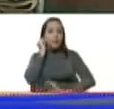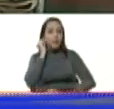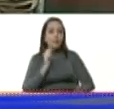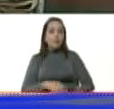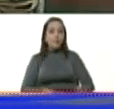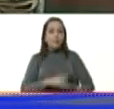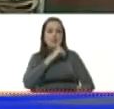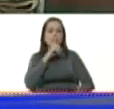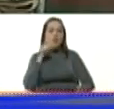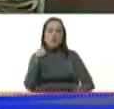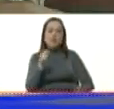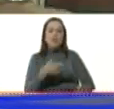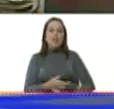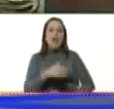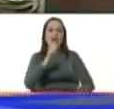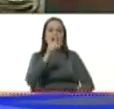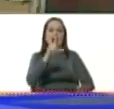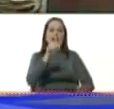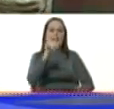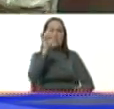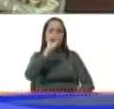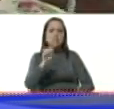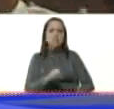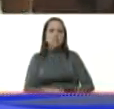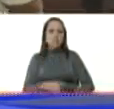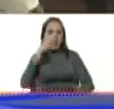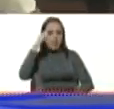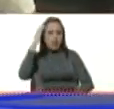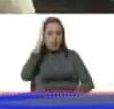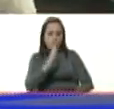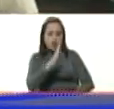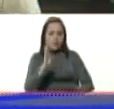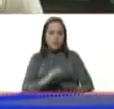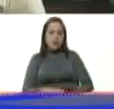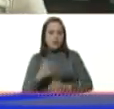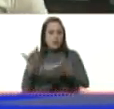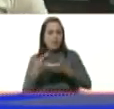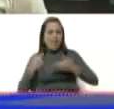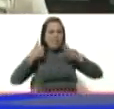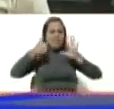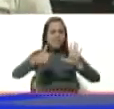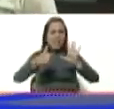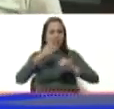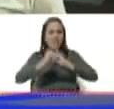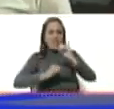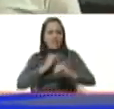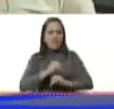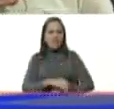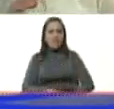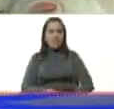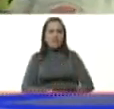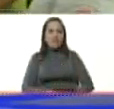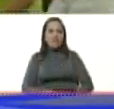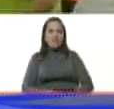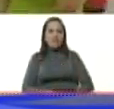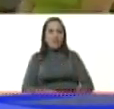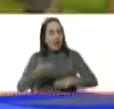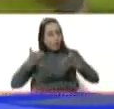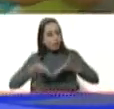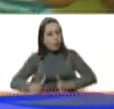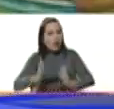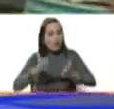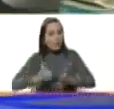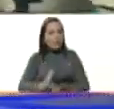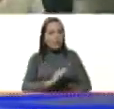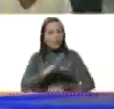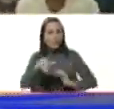Alaís. Bueno, que Dios te bendiga por haberle dado a la patria 6 muchachitos y muchachitas. A parir, pues, a parir. Todas